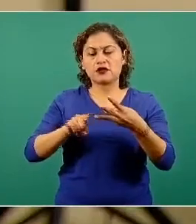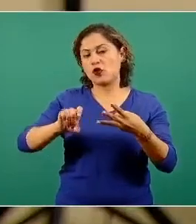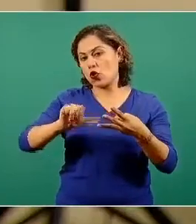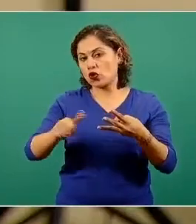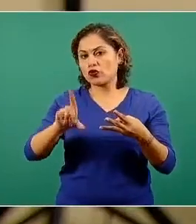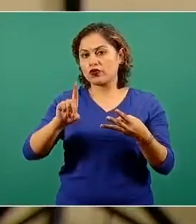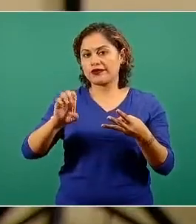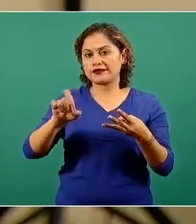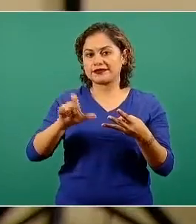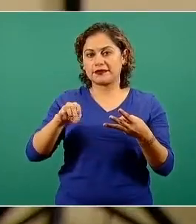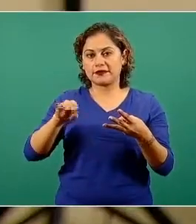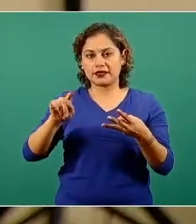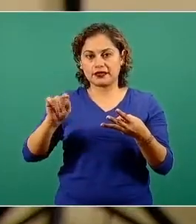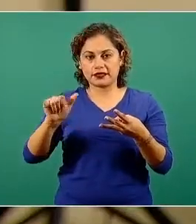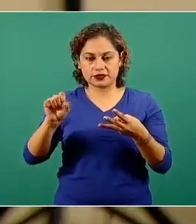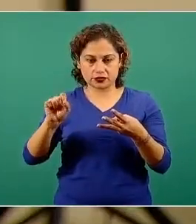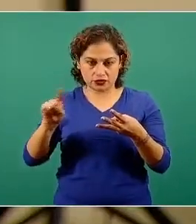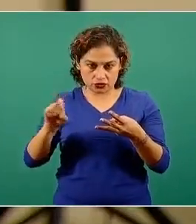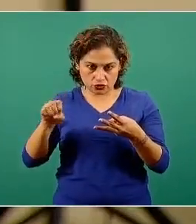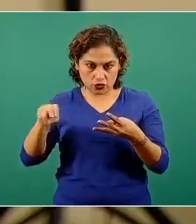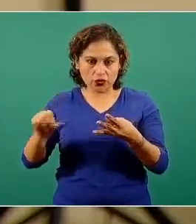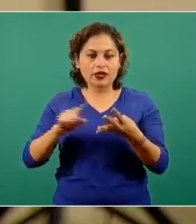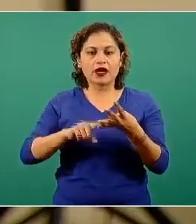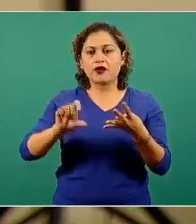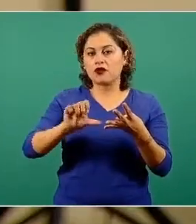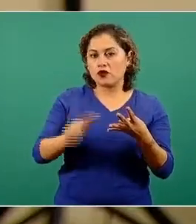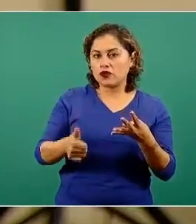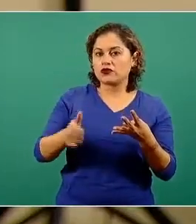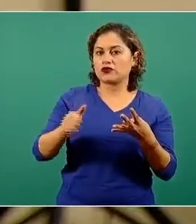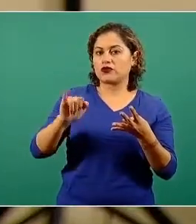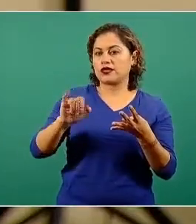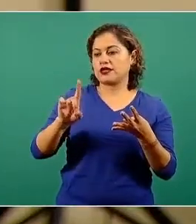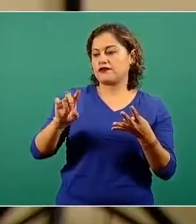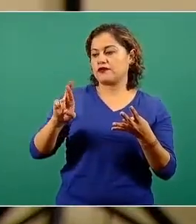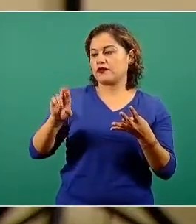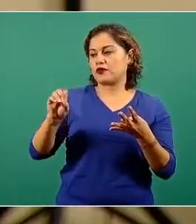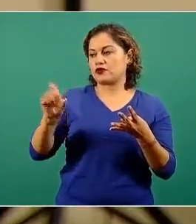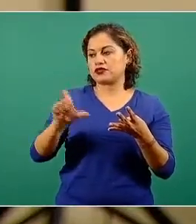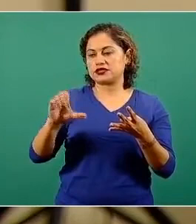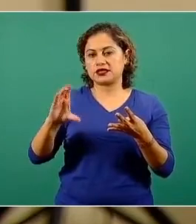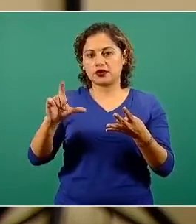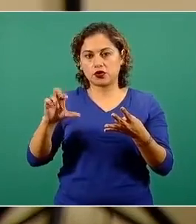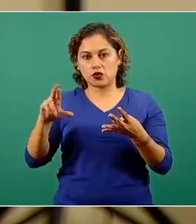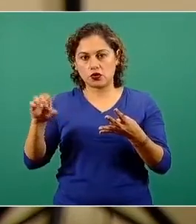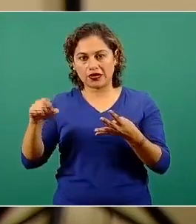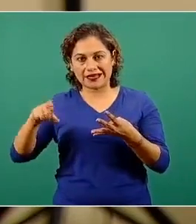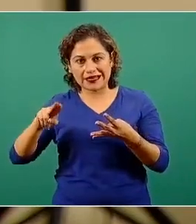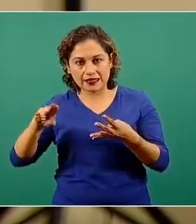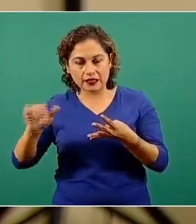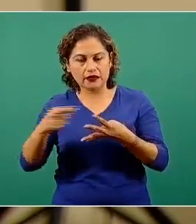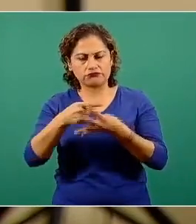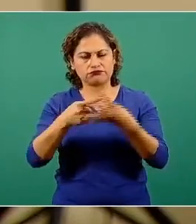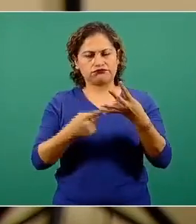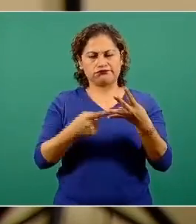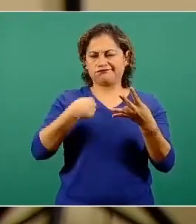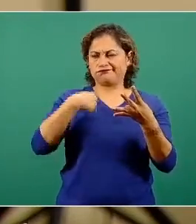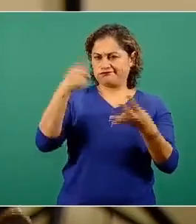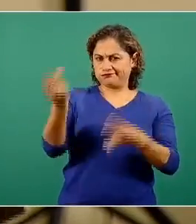o como incluso el dióxido de cloro, la hidroxicloroquina. Entonces, pues saber cuál es el estado de